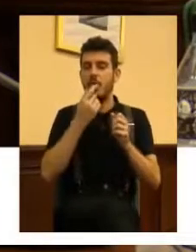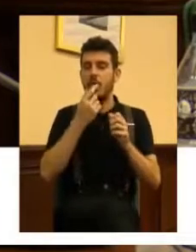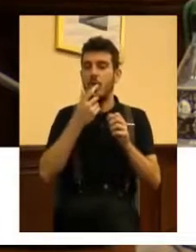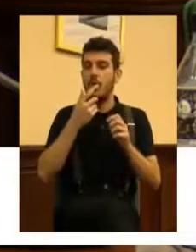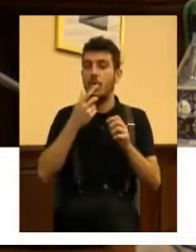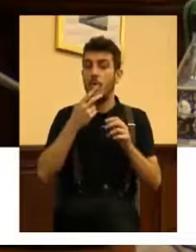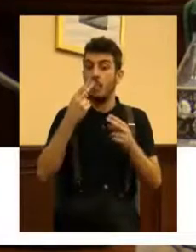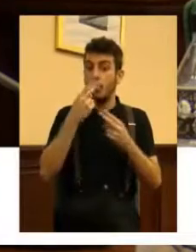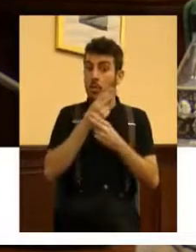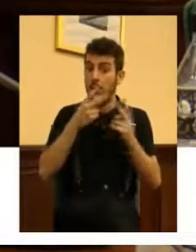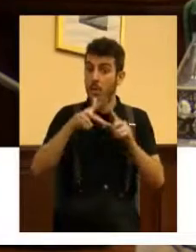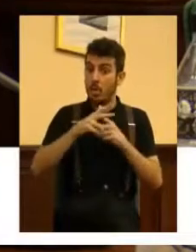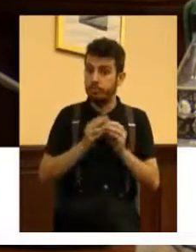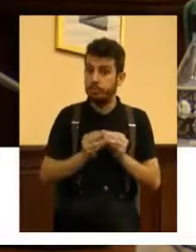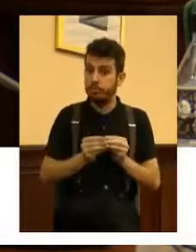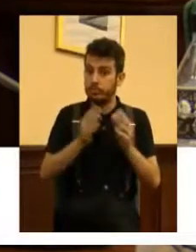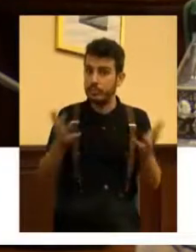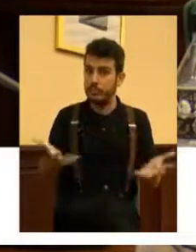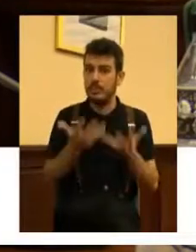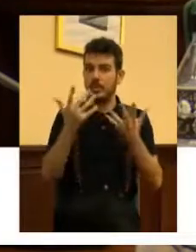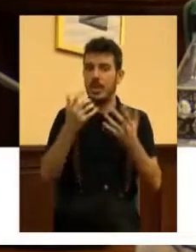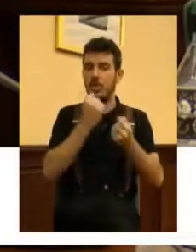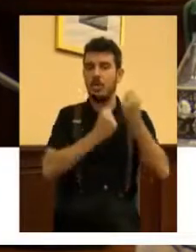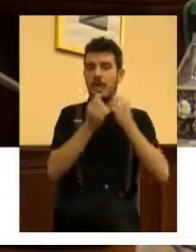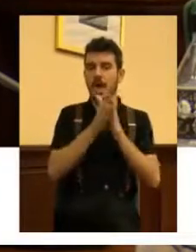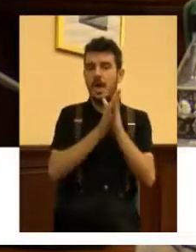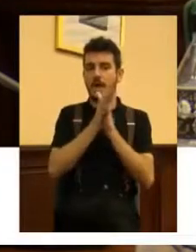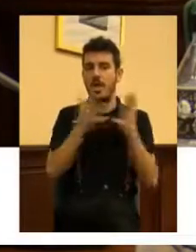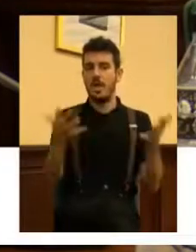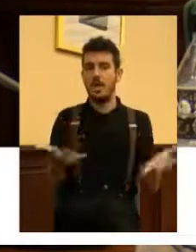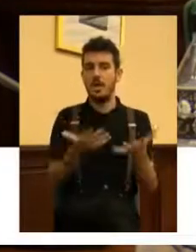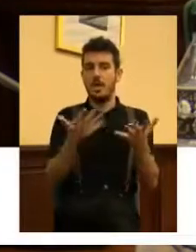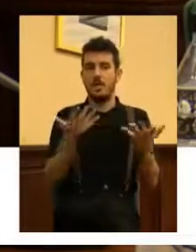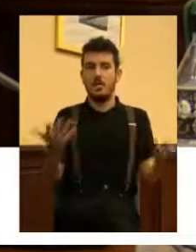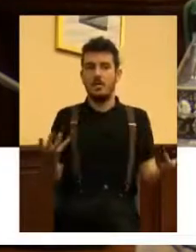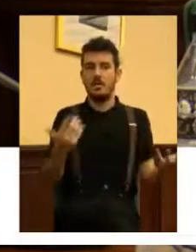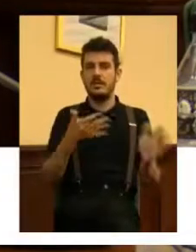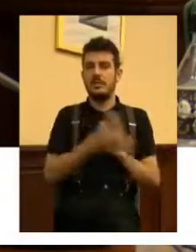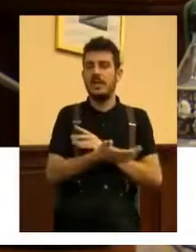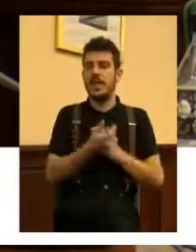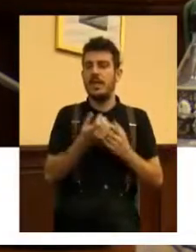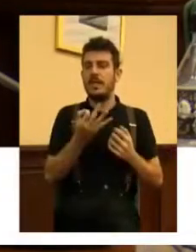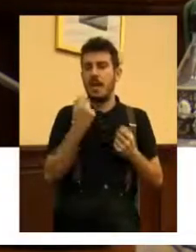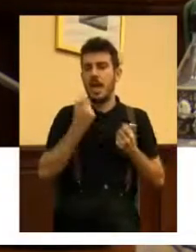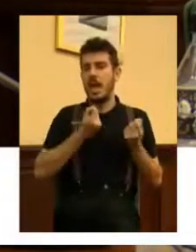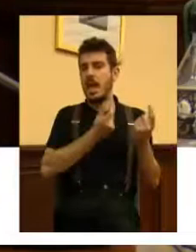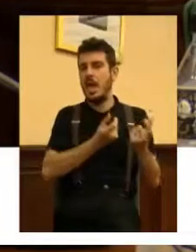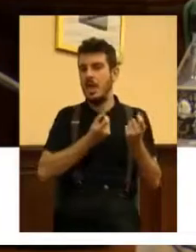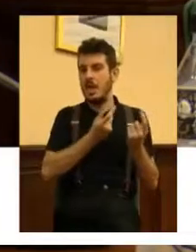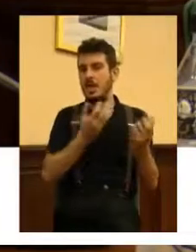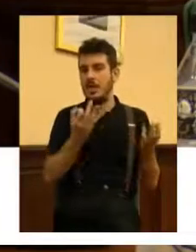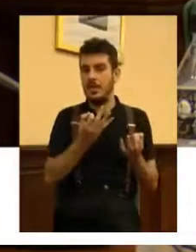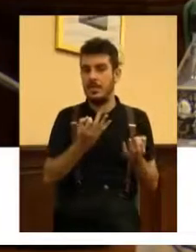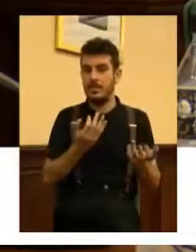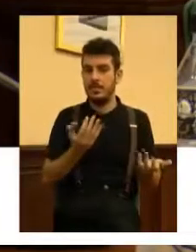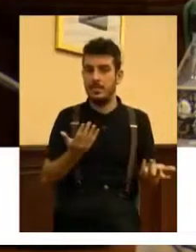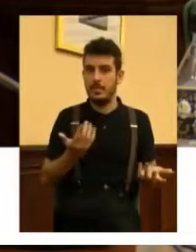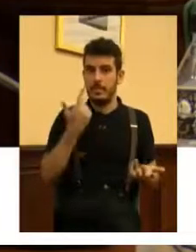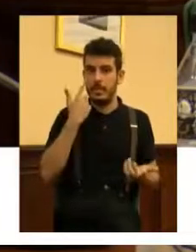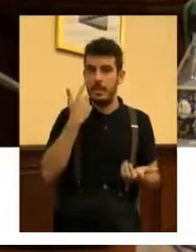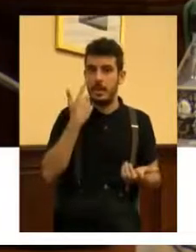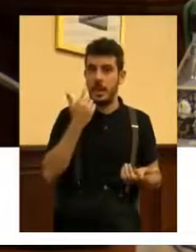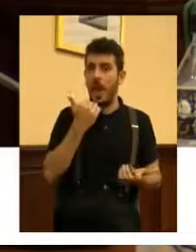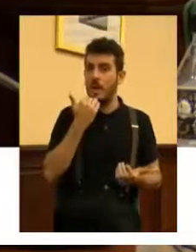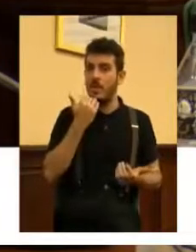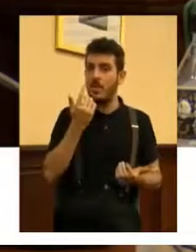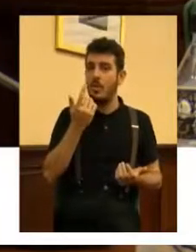dinamización de la economía. Por tanto, hay que gastar. Mire, no hay nada que les